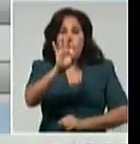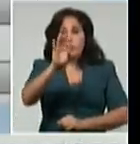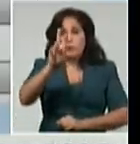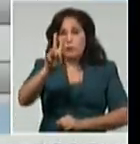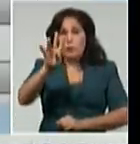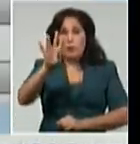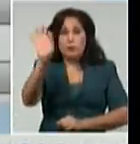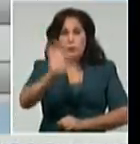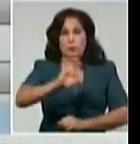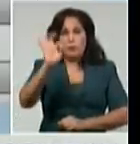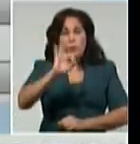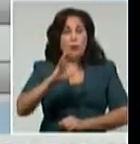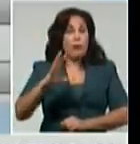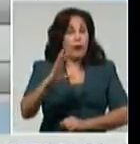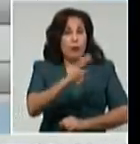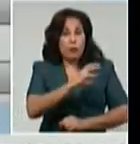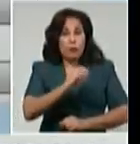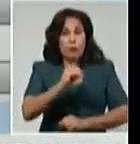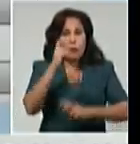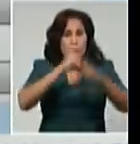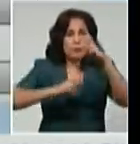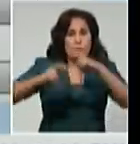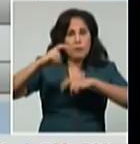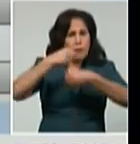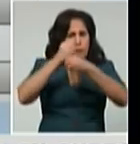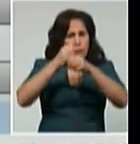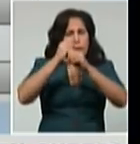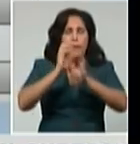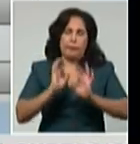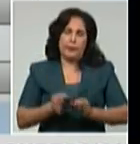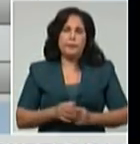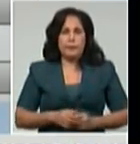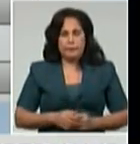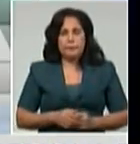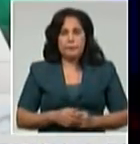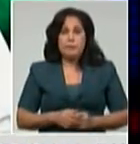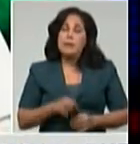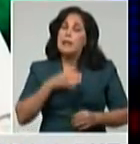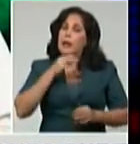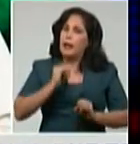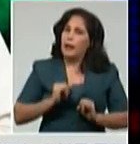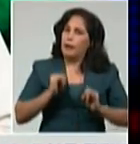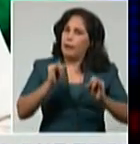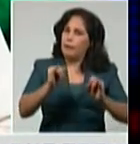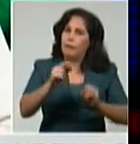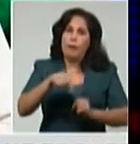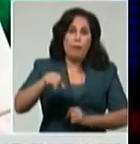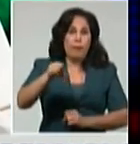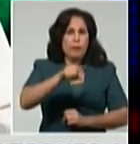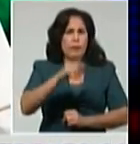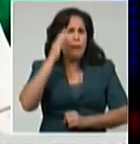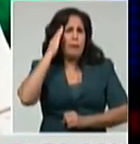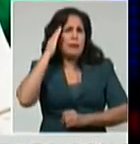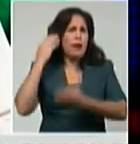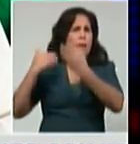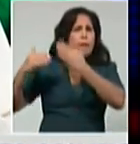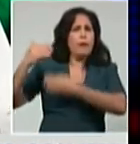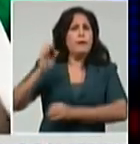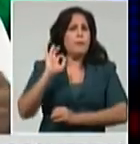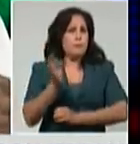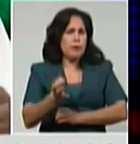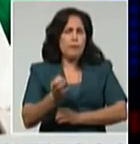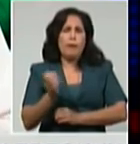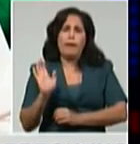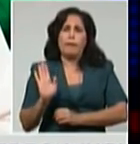0,84% de todas las muestras analizadas. Como siempre informamos, y habíamos pensado incluso traer